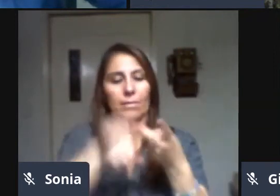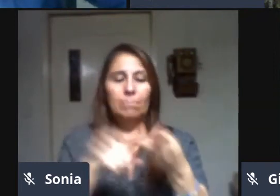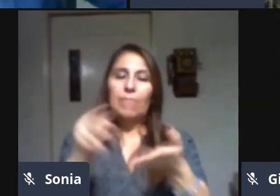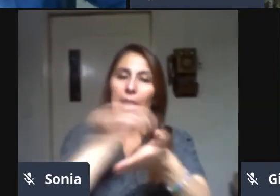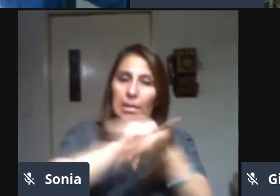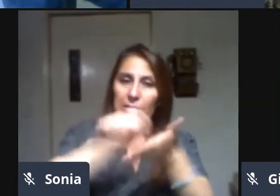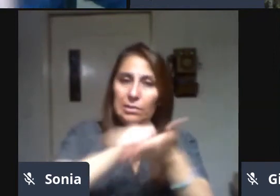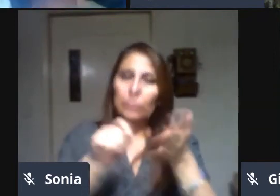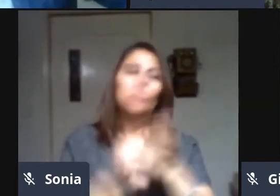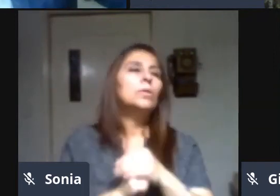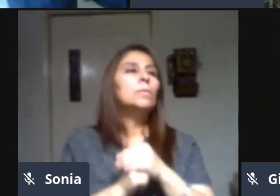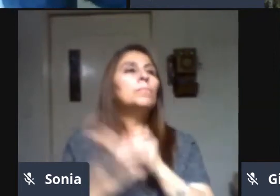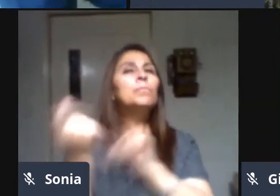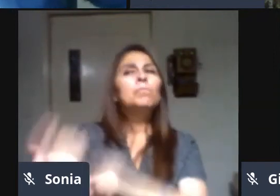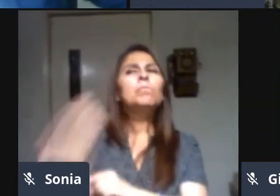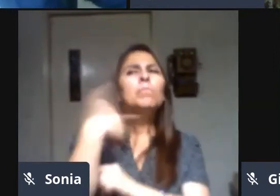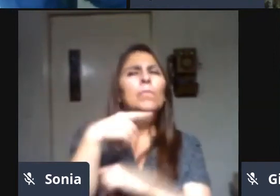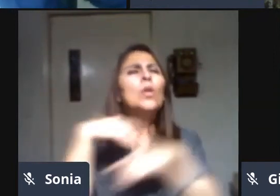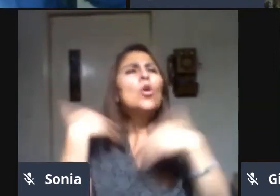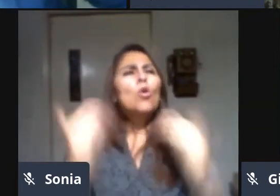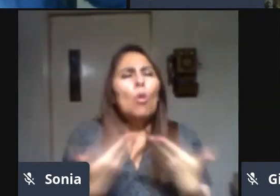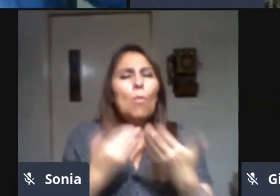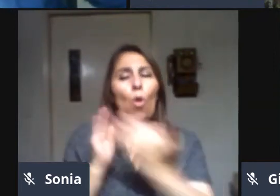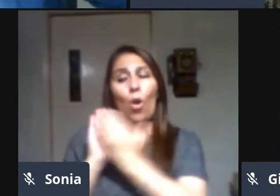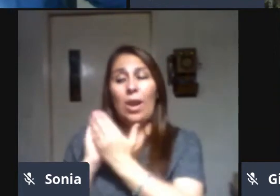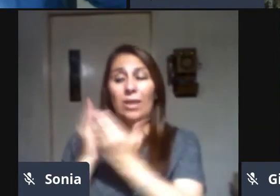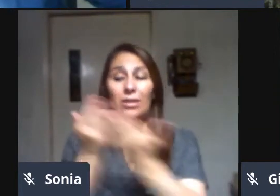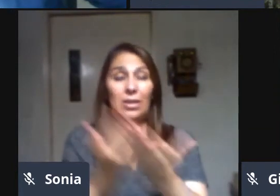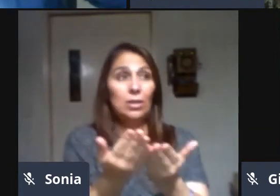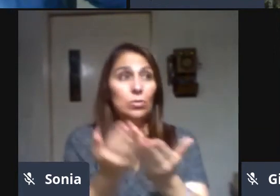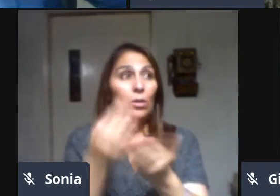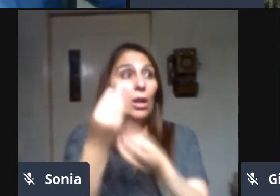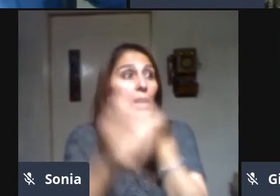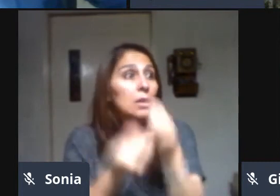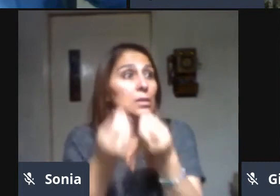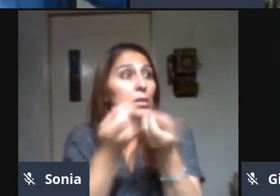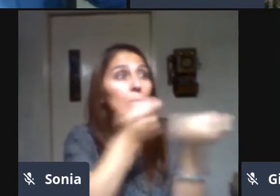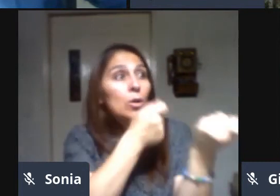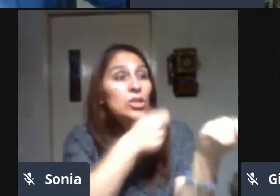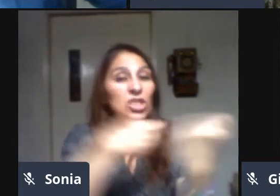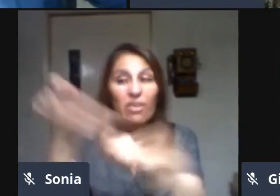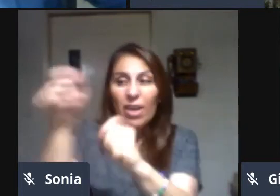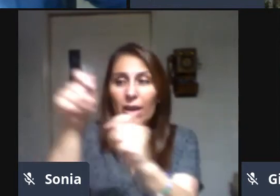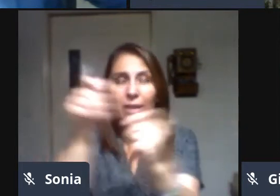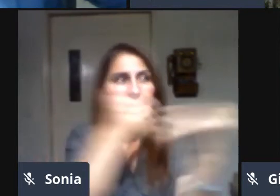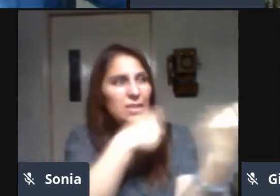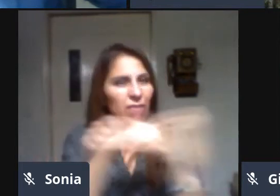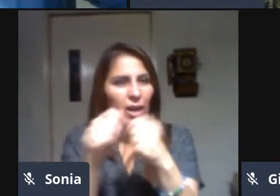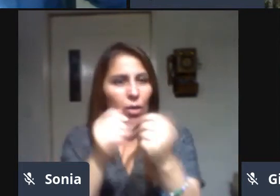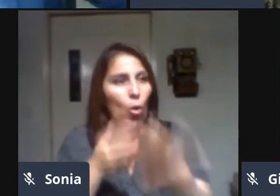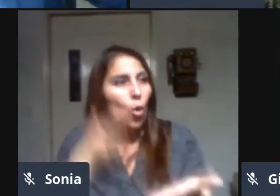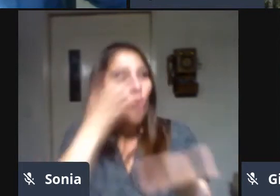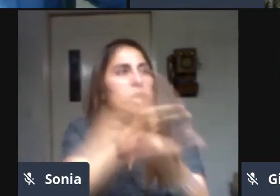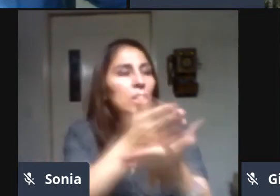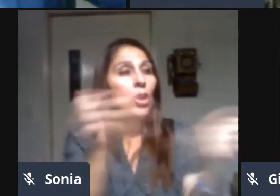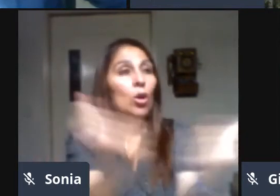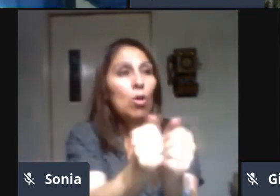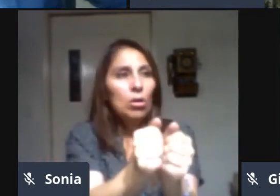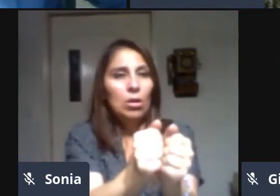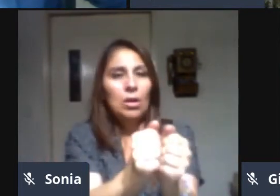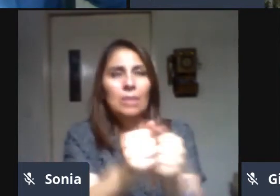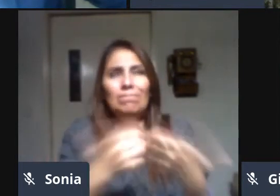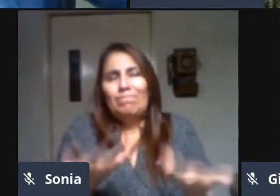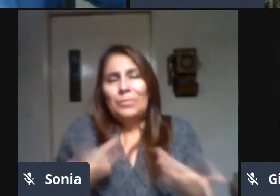cómo llevamos esas prácticas literarias nos preguntaban decir llevar llegar con el arte yo pienso que no es ni